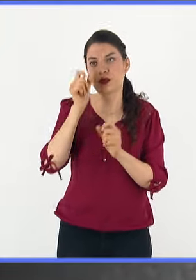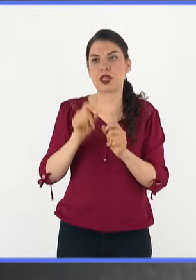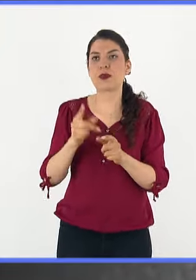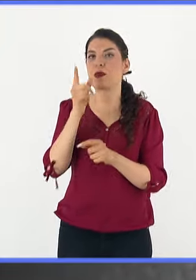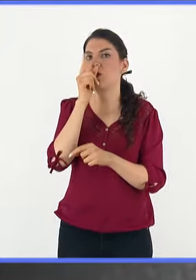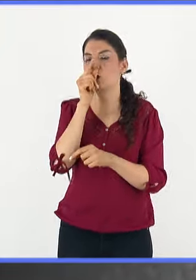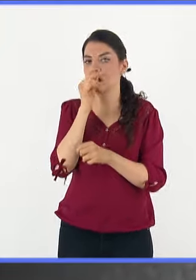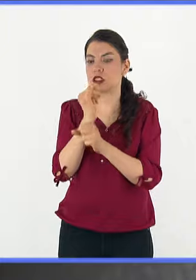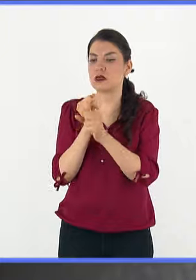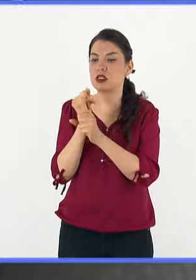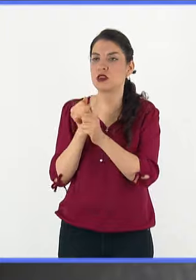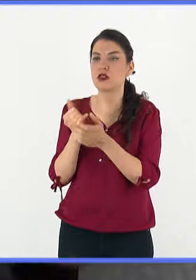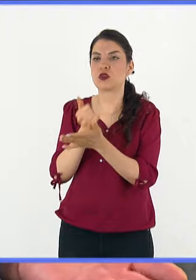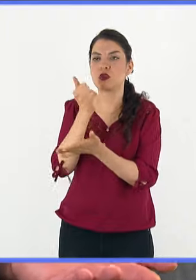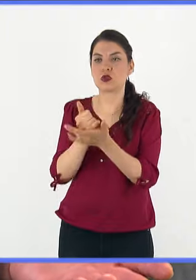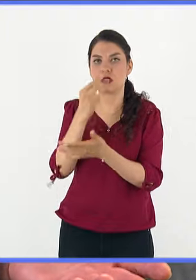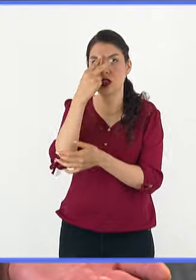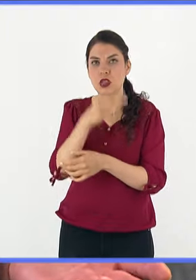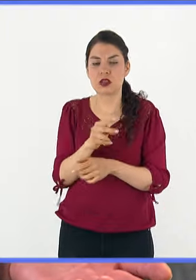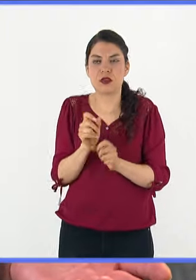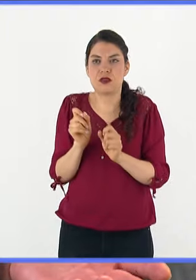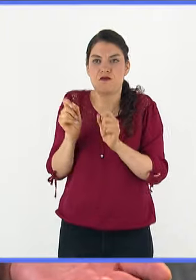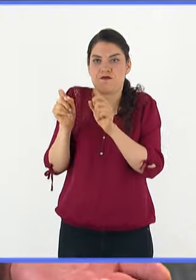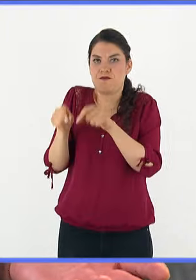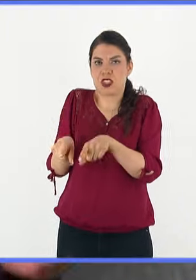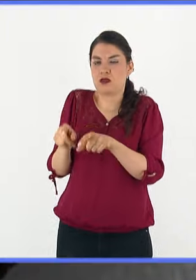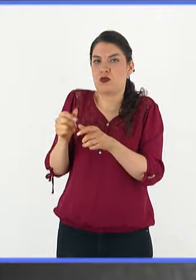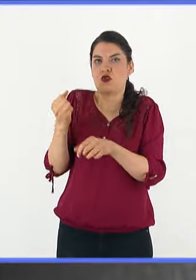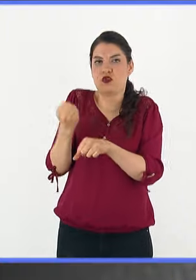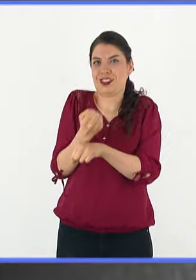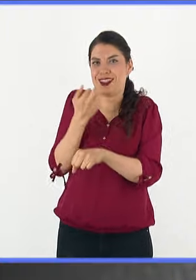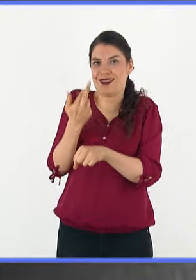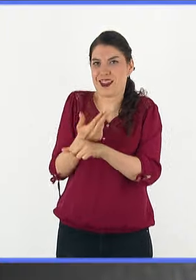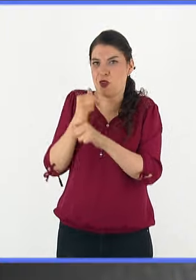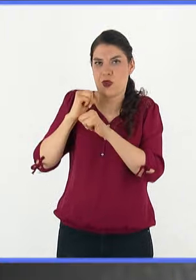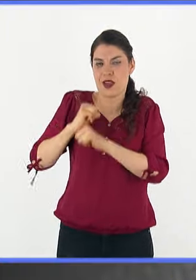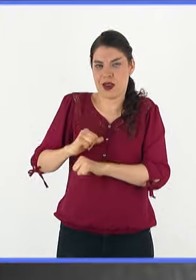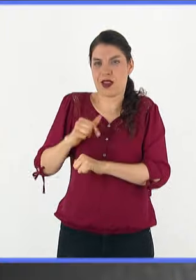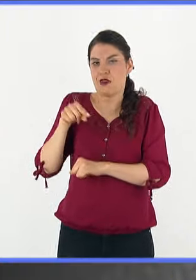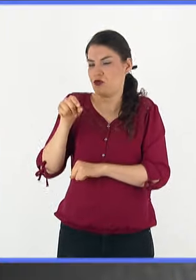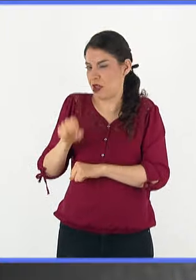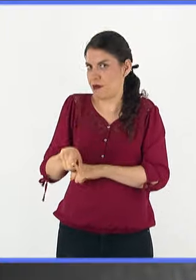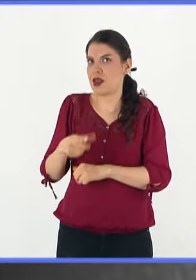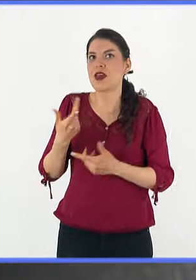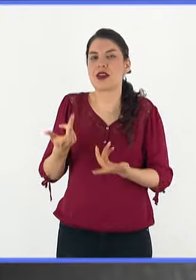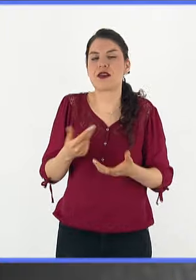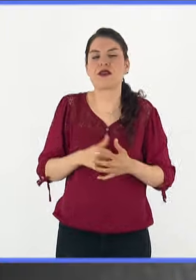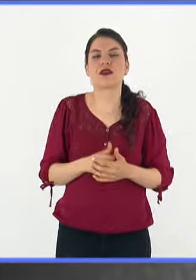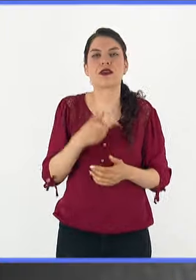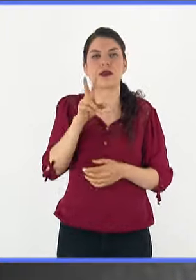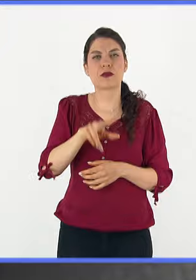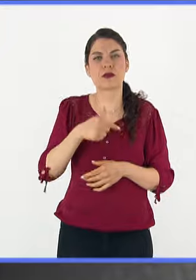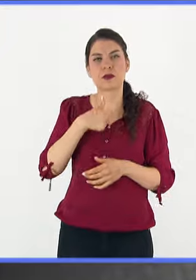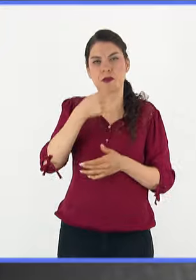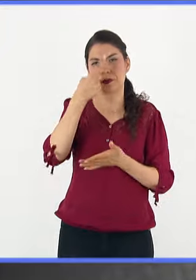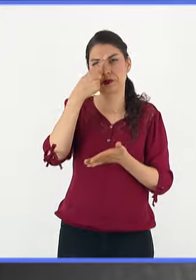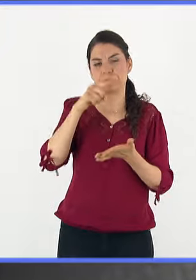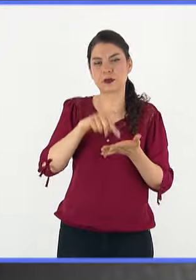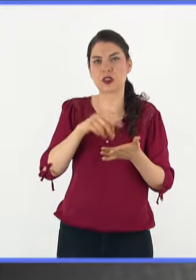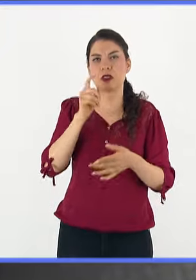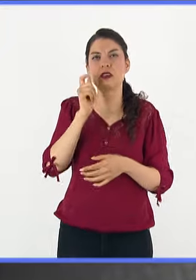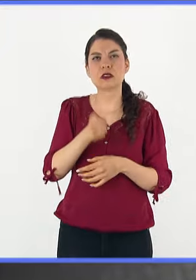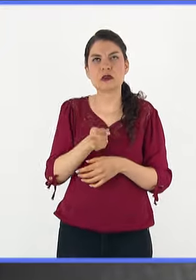investigación de la Ciudad de México el propio secretario no Entonces esto Sí me parece que va a marcar una expectativa